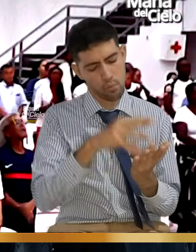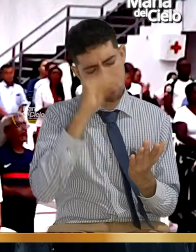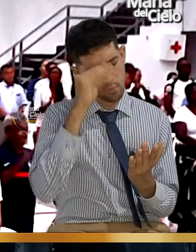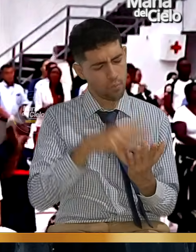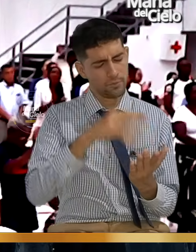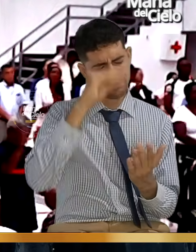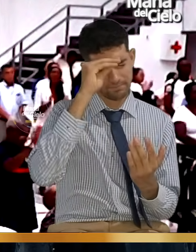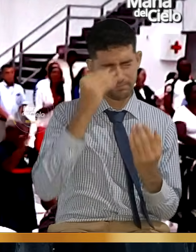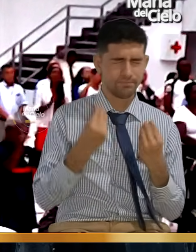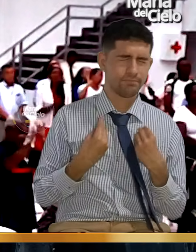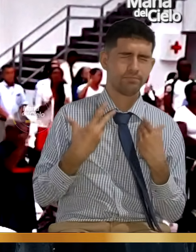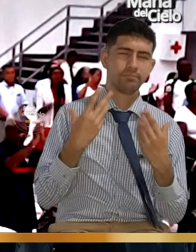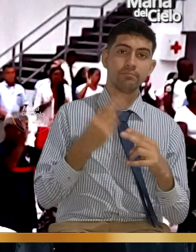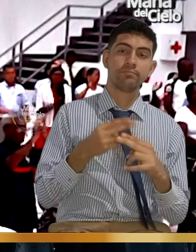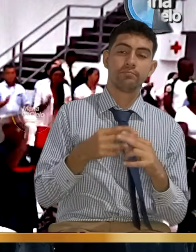sacerdocio.